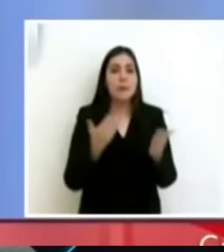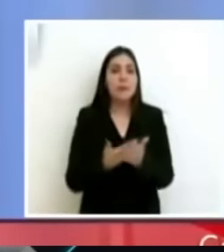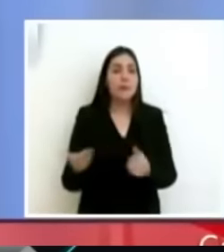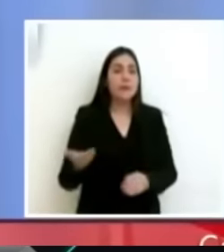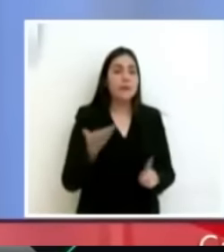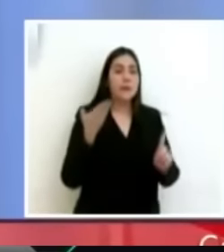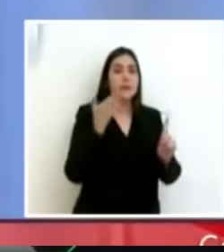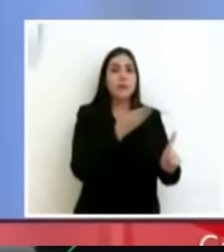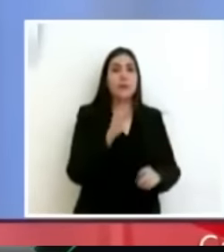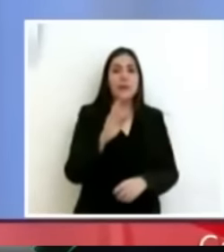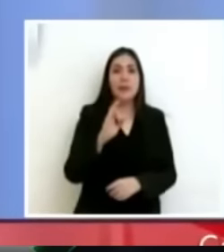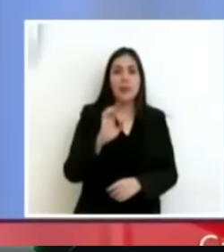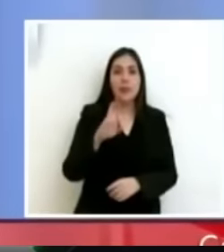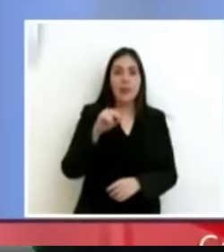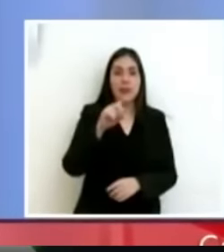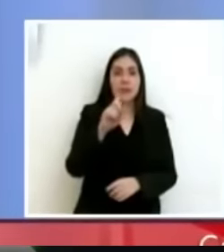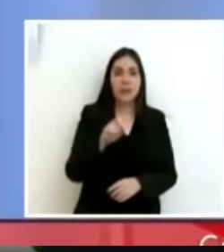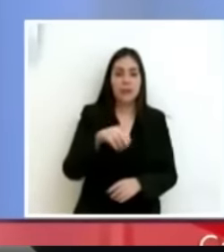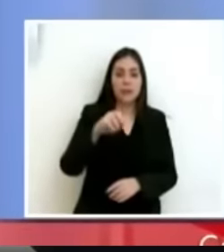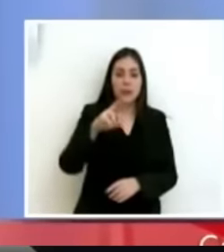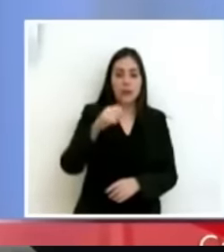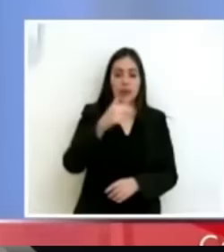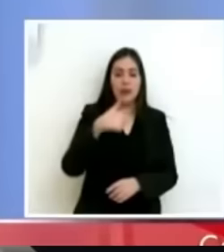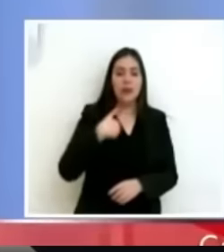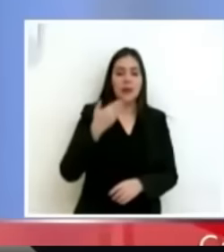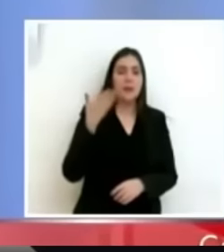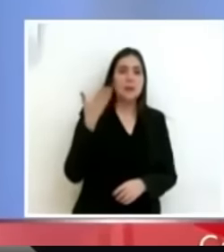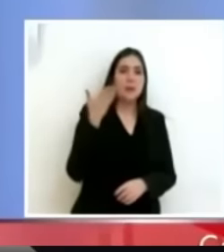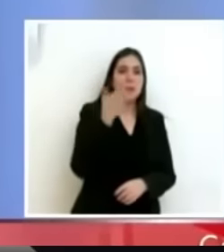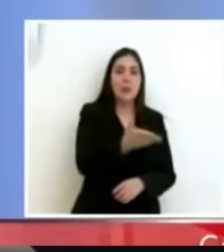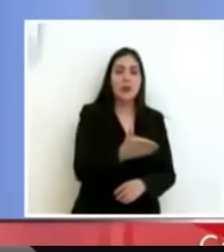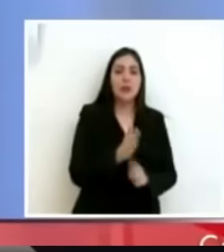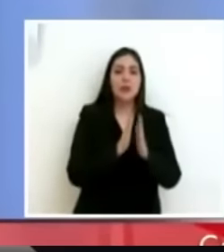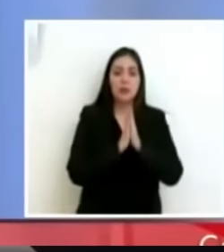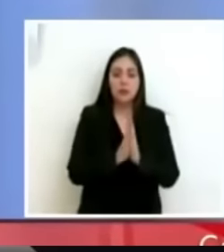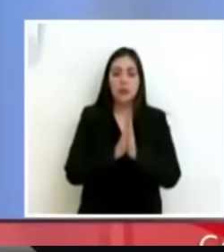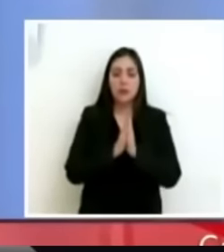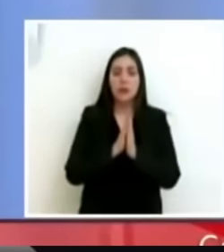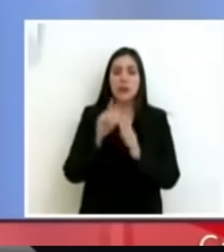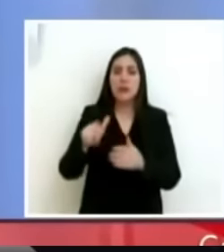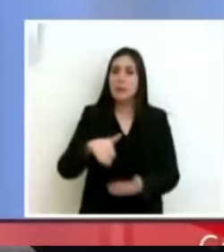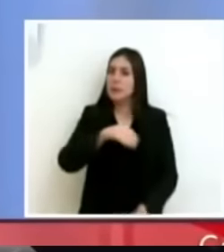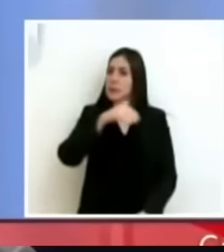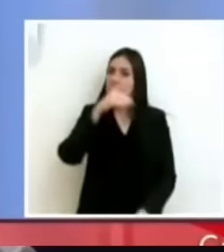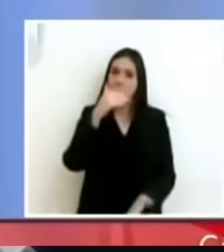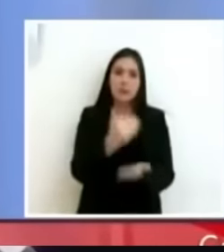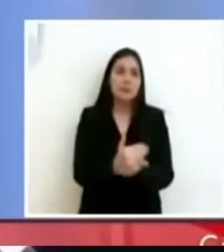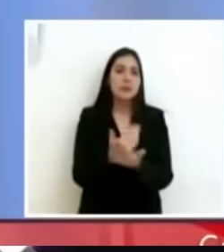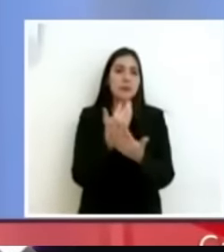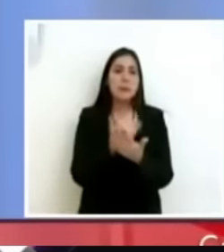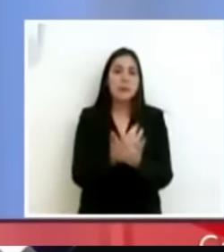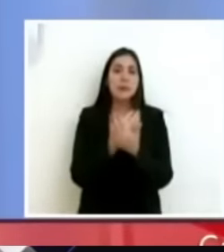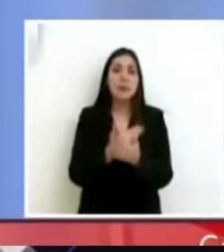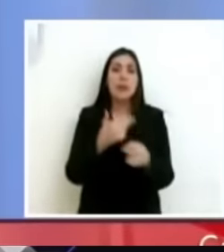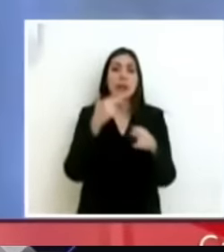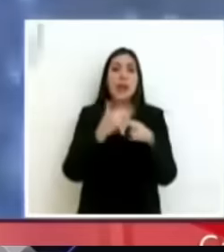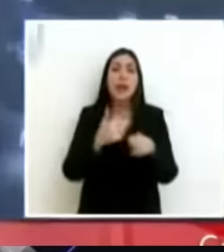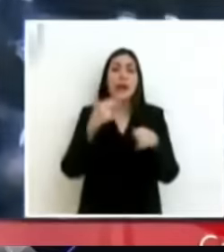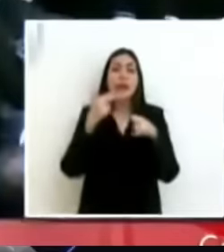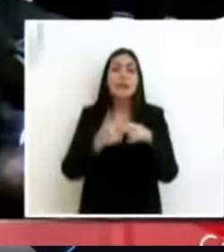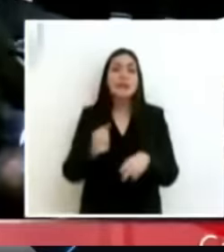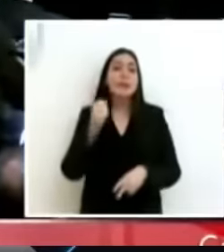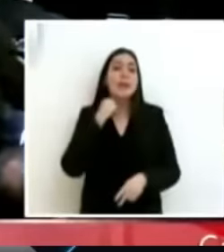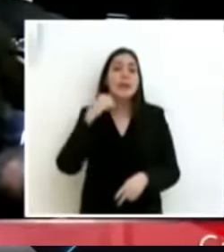Fernández Noroña que separe esto hasta que aparezca el senador de